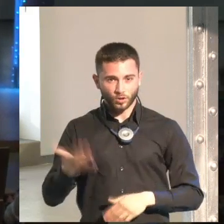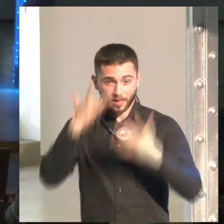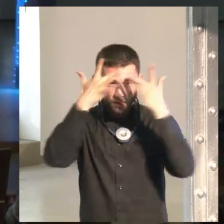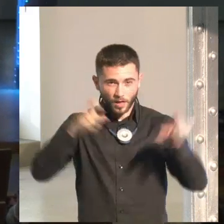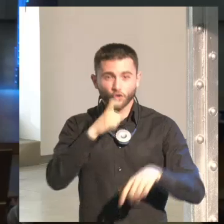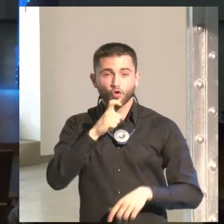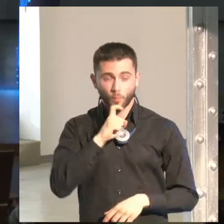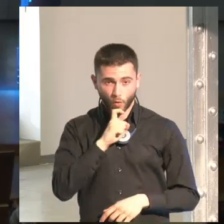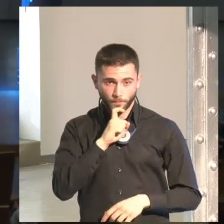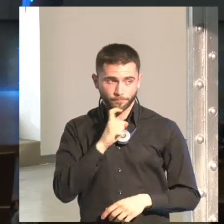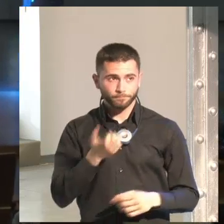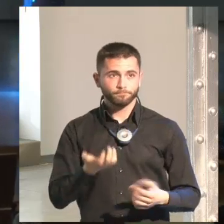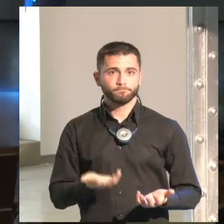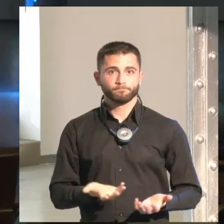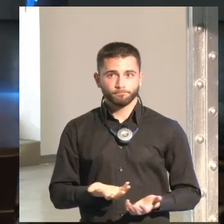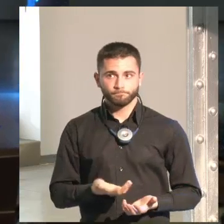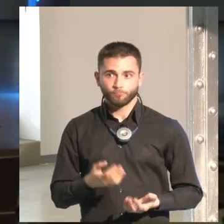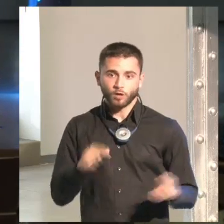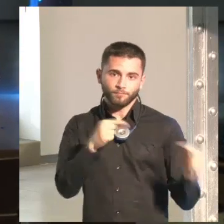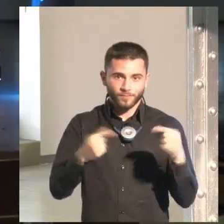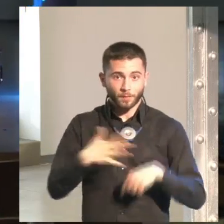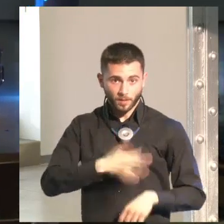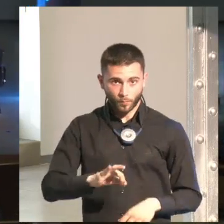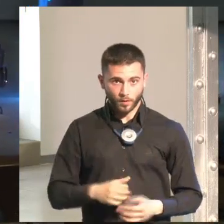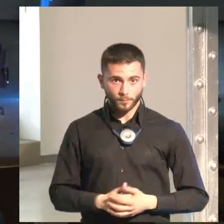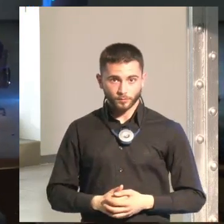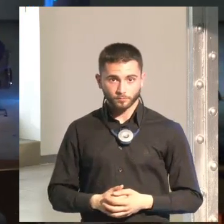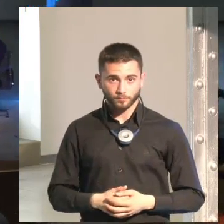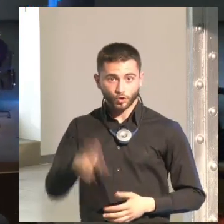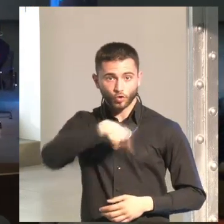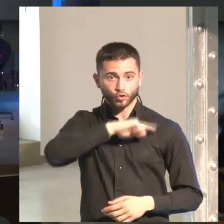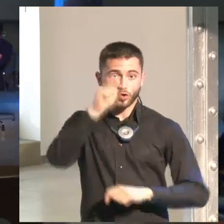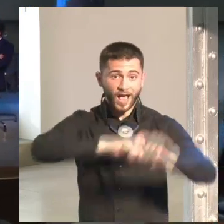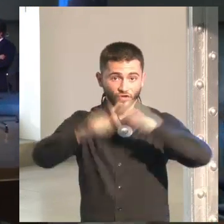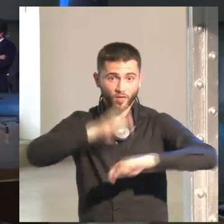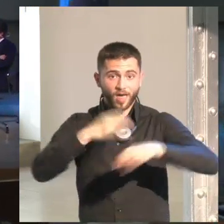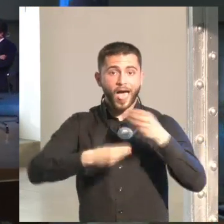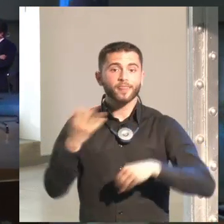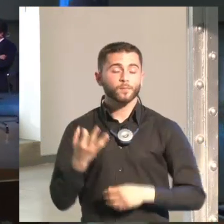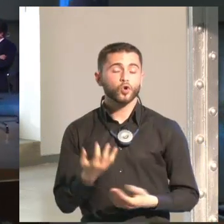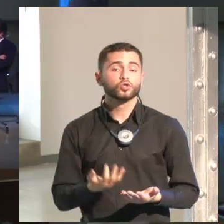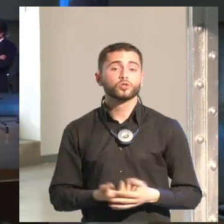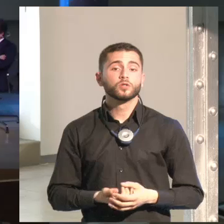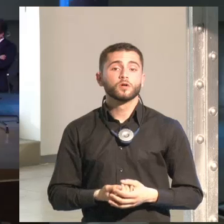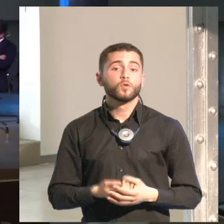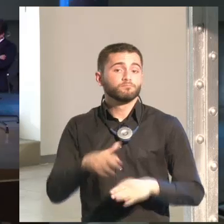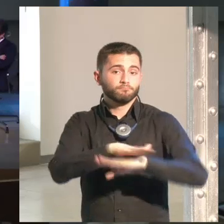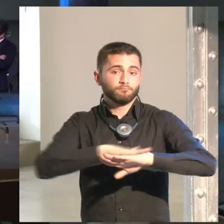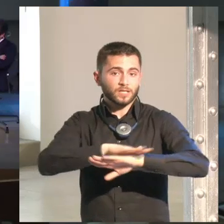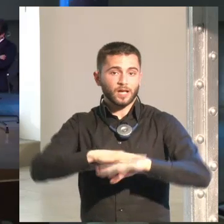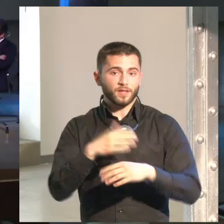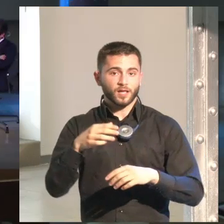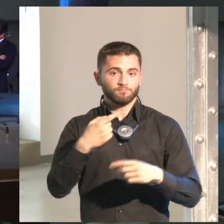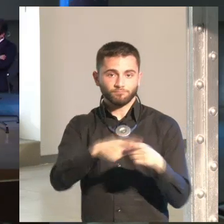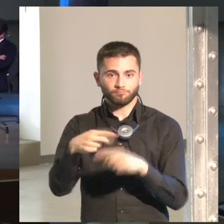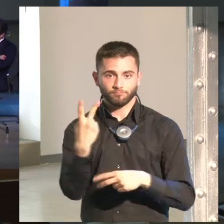concienciar? Digamos, ahí podríamos entrar en el debate. ¿Qué es lo que estamos haciendo nosotros como asociación? Pues estamos haciendo básicamente dos